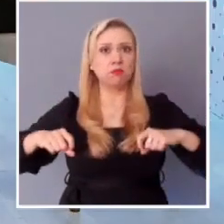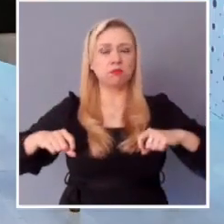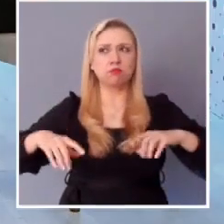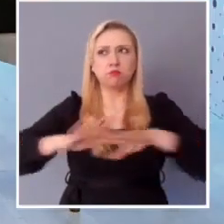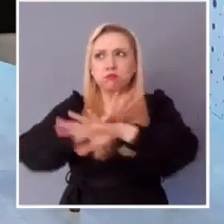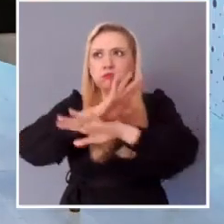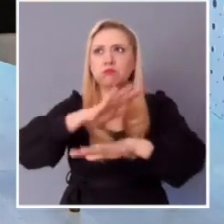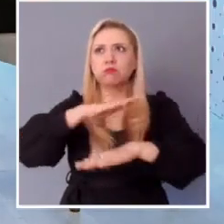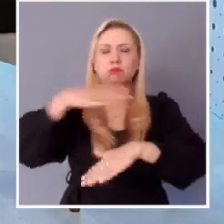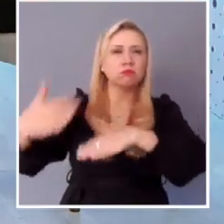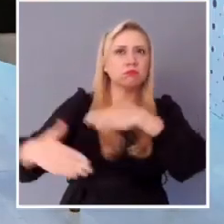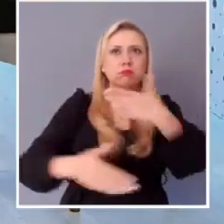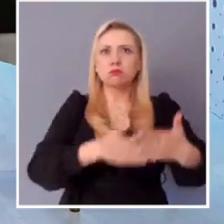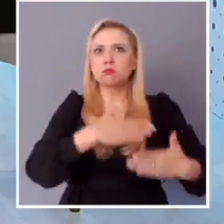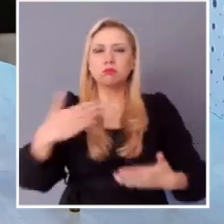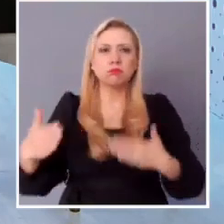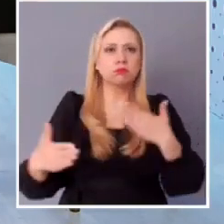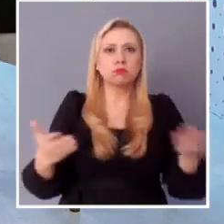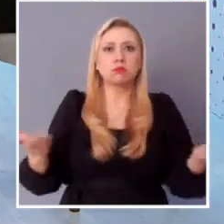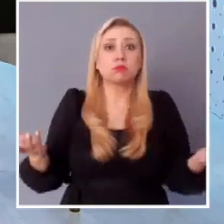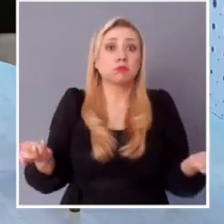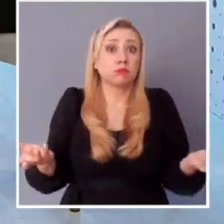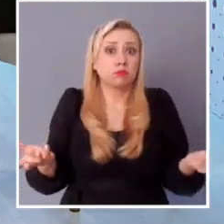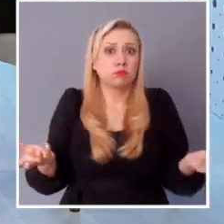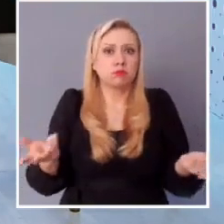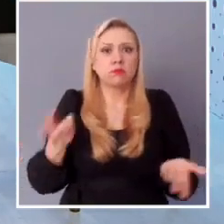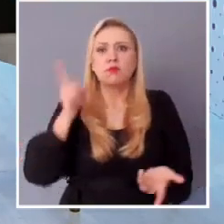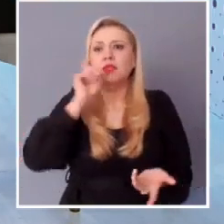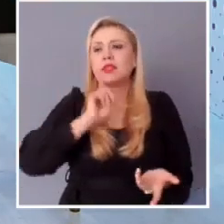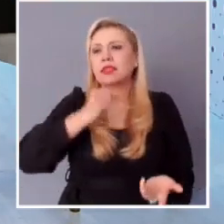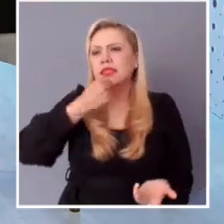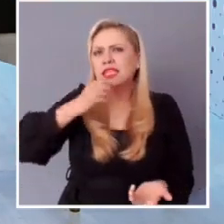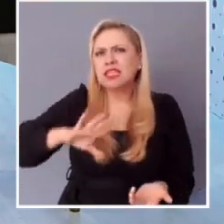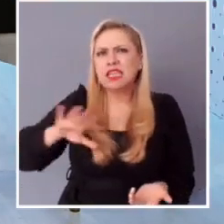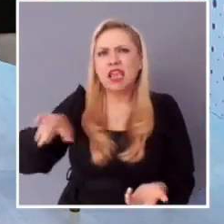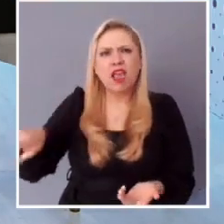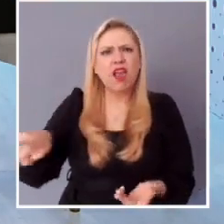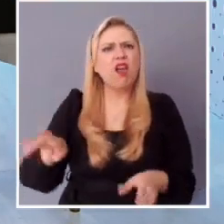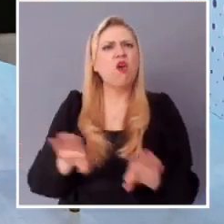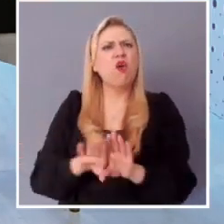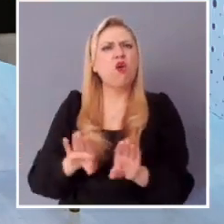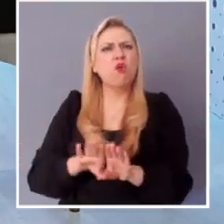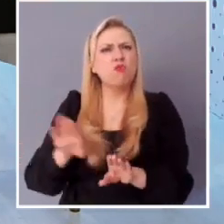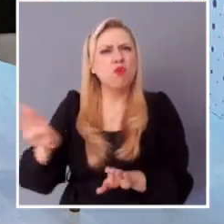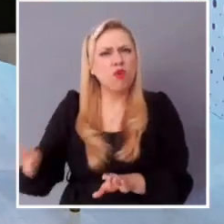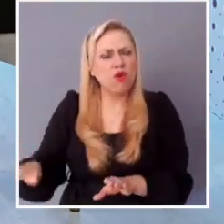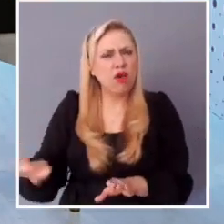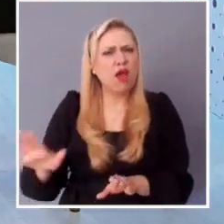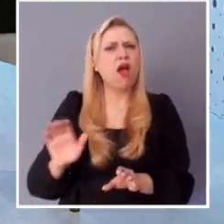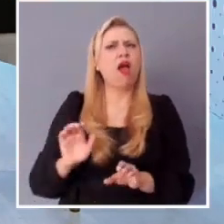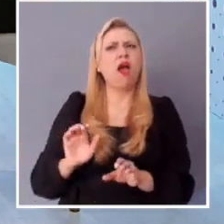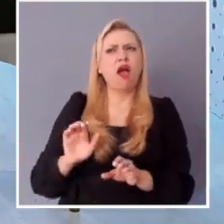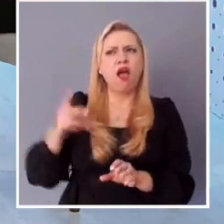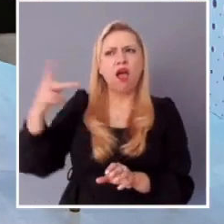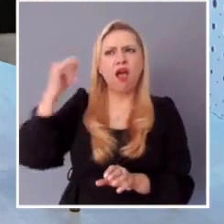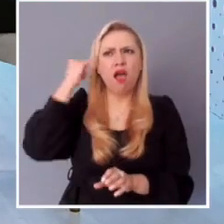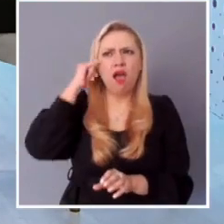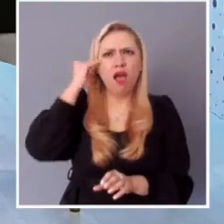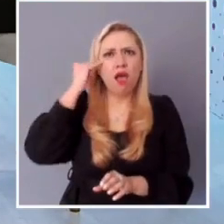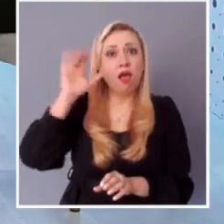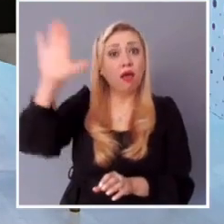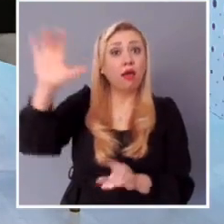son completamente diversas, ¿no? Las experiencias para las niñas de una comunidad indígena puede que no sean las mismas que para las